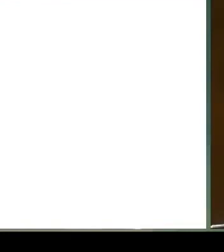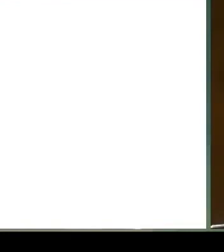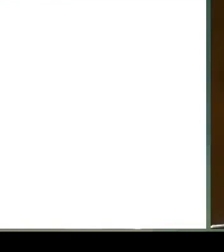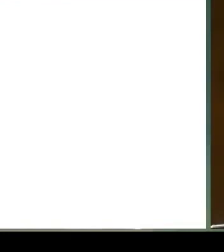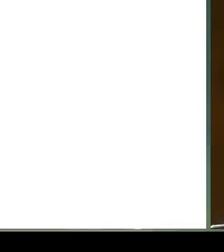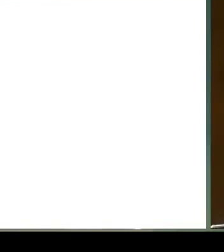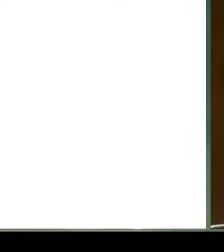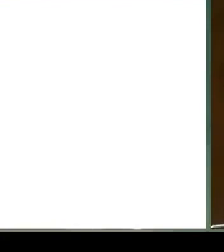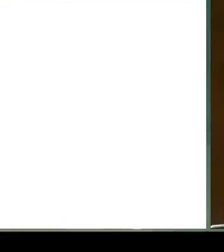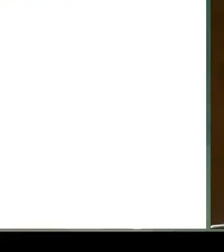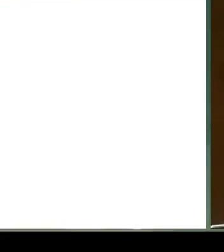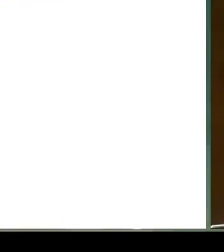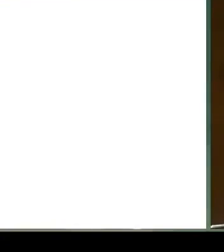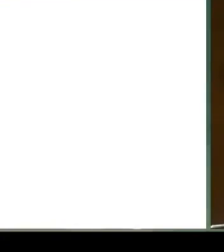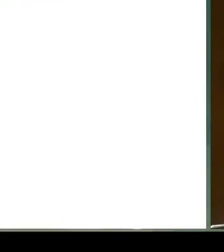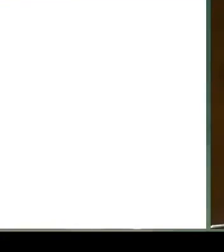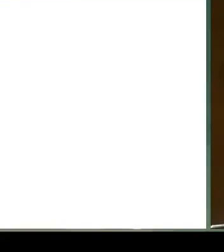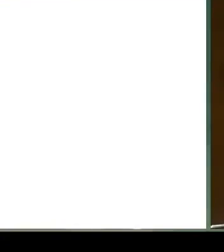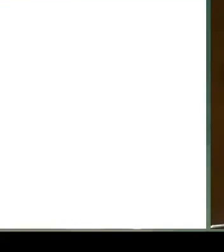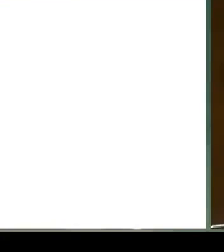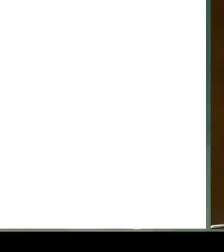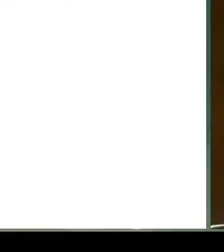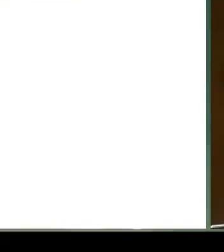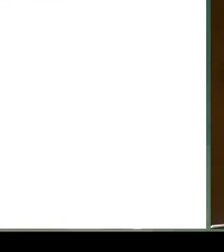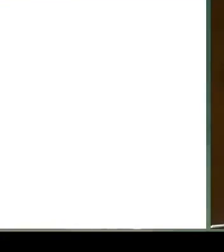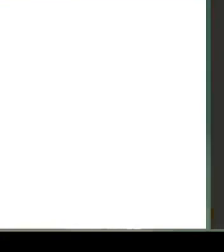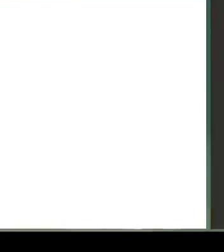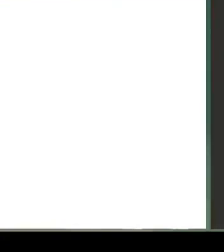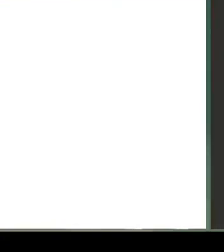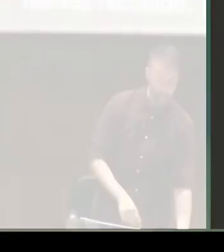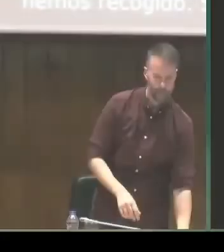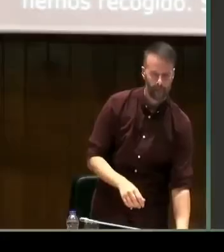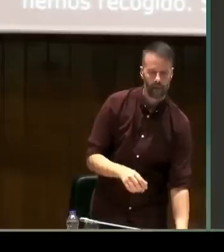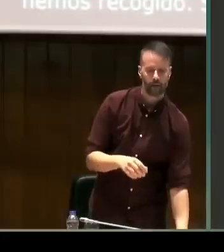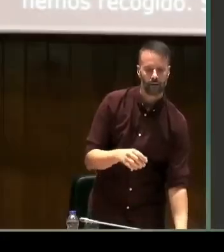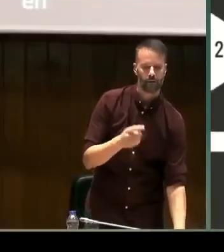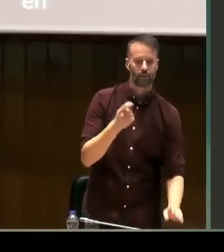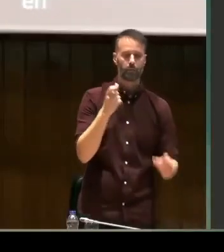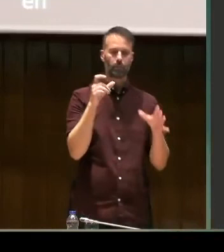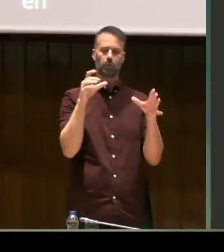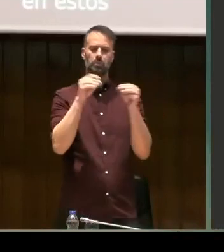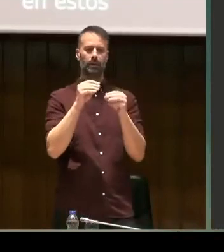son las personas sordas en la producción de todo este tipo de material y realmente no lo estamos valorando.